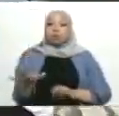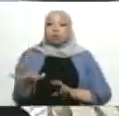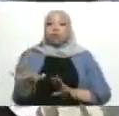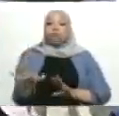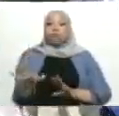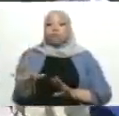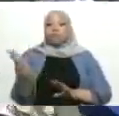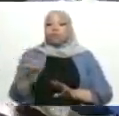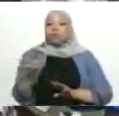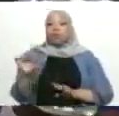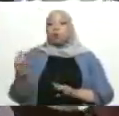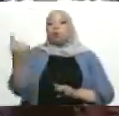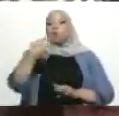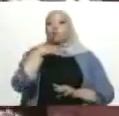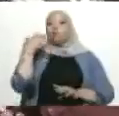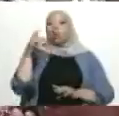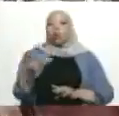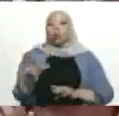No hubo ni un solo muerto.